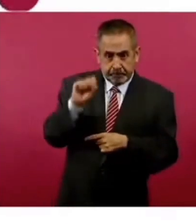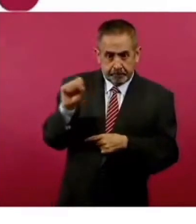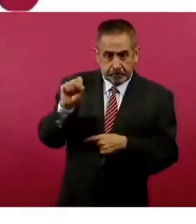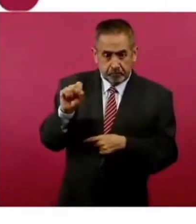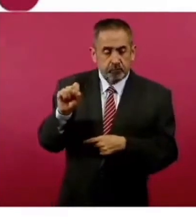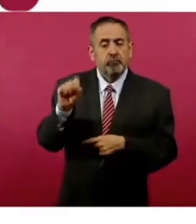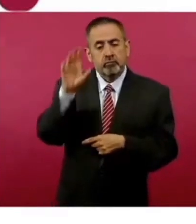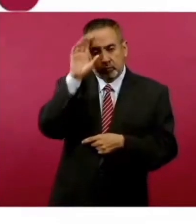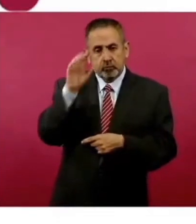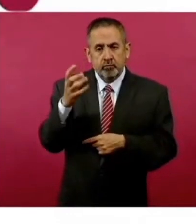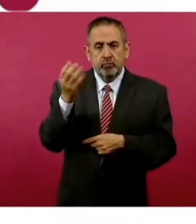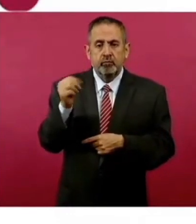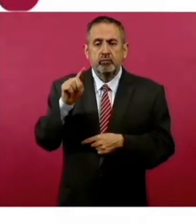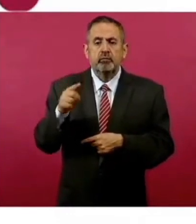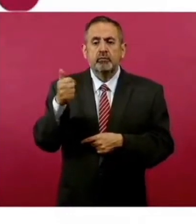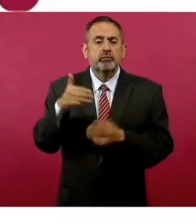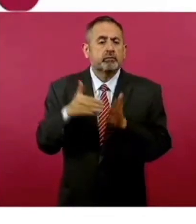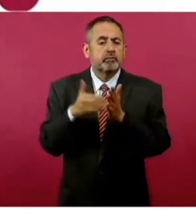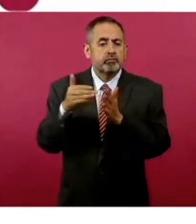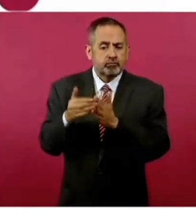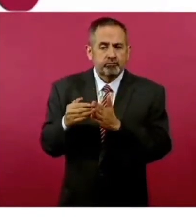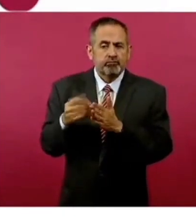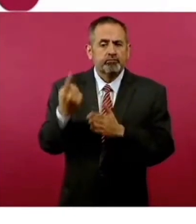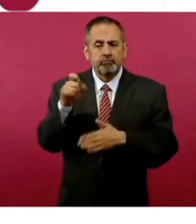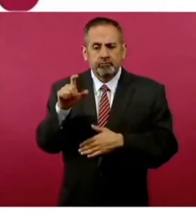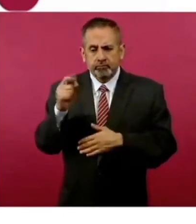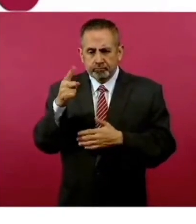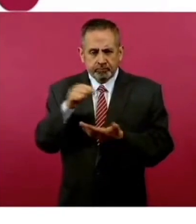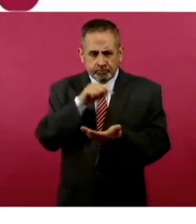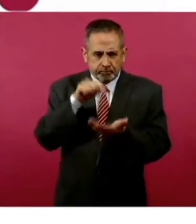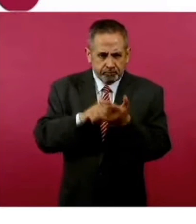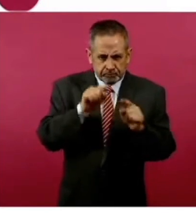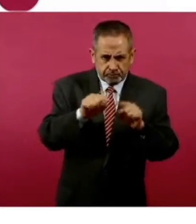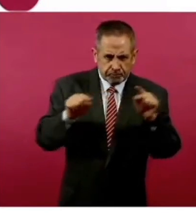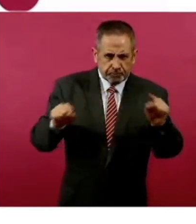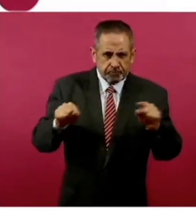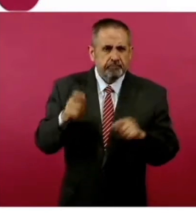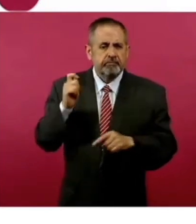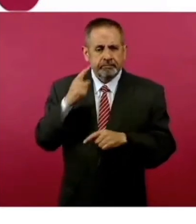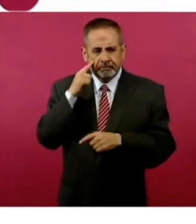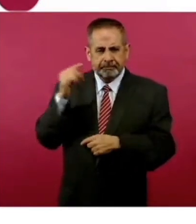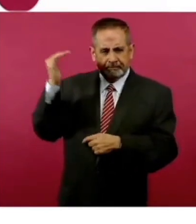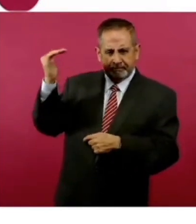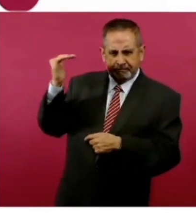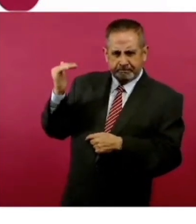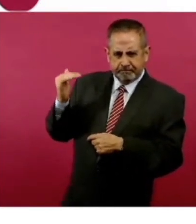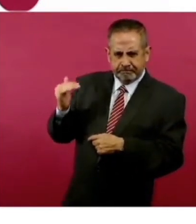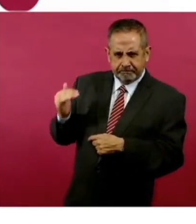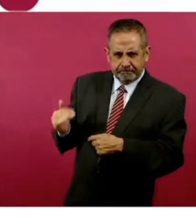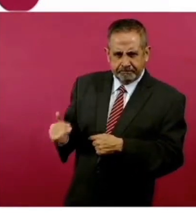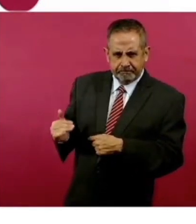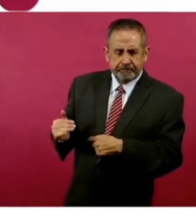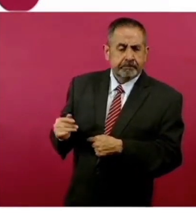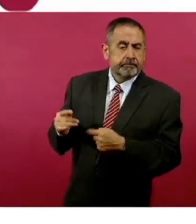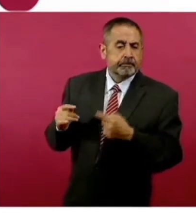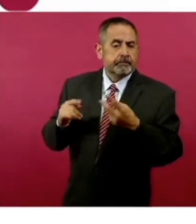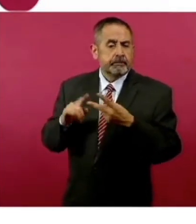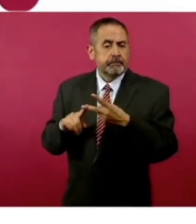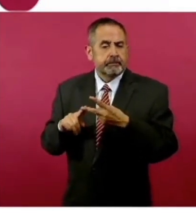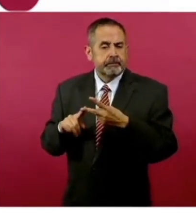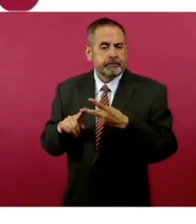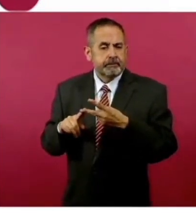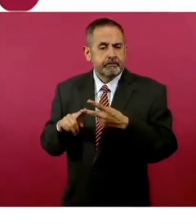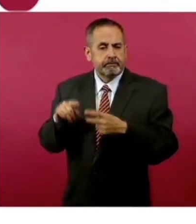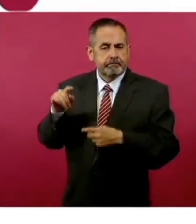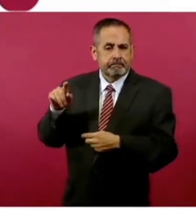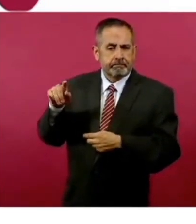invertido ya nueve punto seis millones de pesos en 121 acciones aquí han sido ocho equipos hidroneumáticos veintidós elevadores